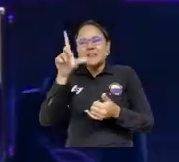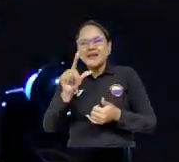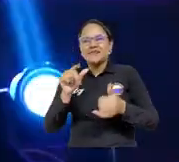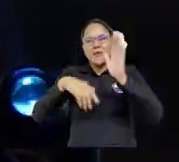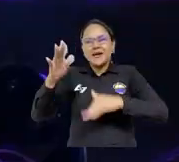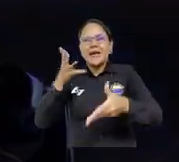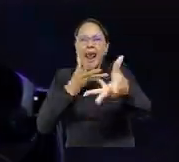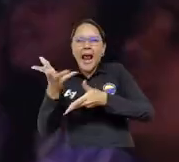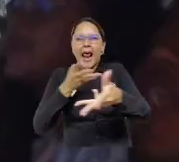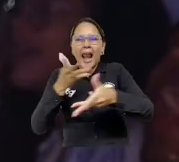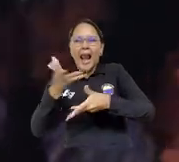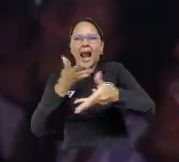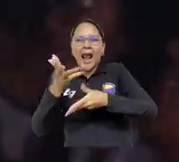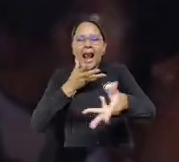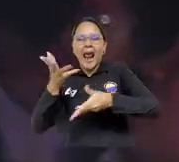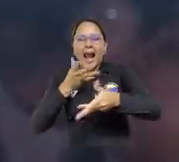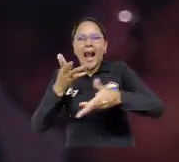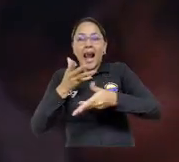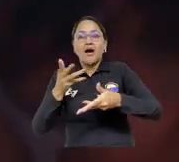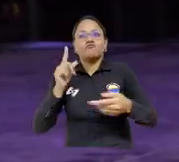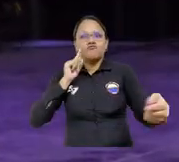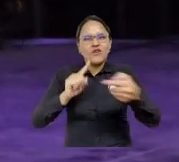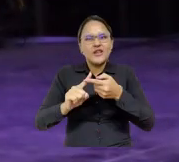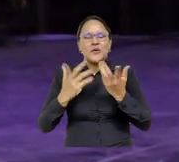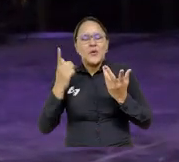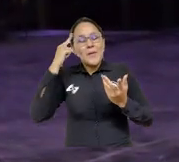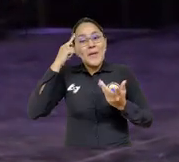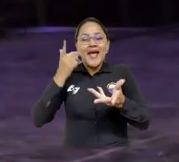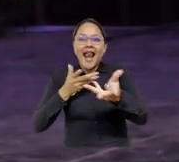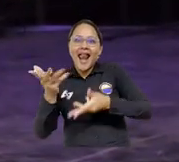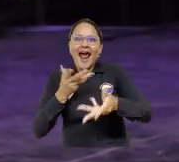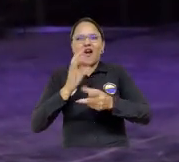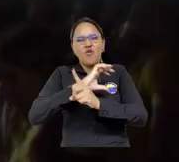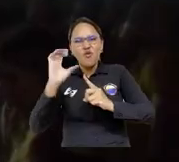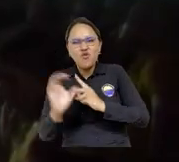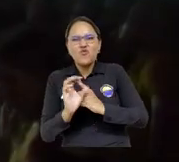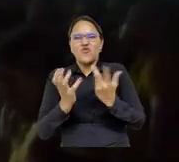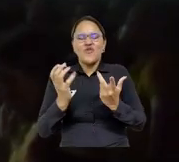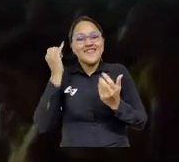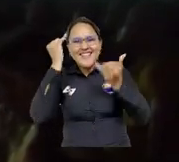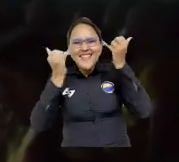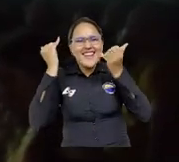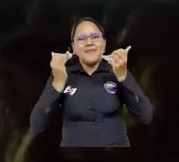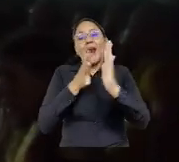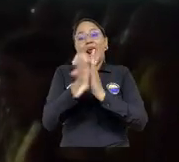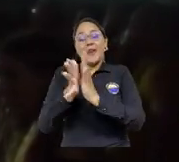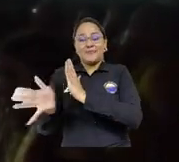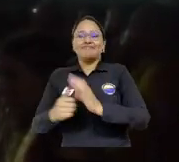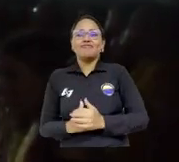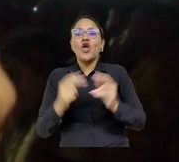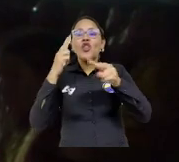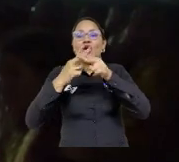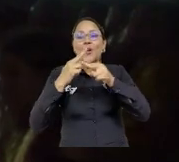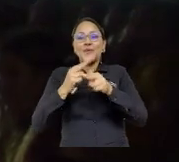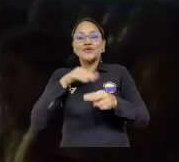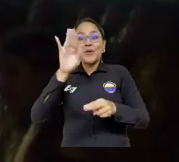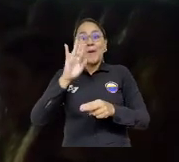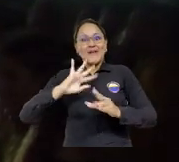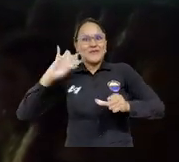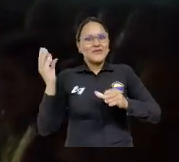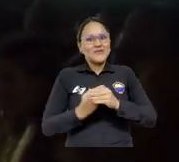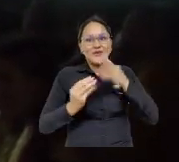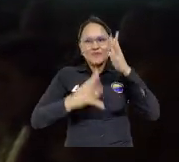su capacidad para abordar memorias a través de diversas expresiones culturales. Como su eslogan lo dice, más incluyente y